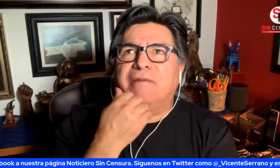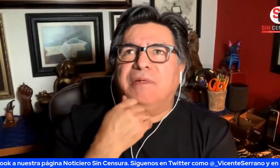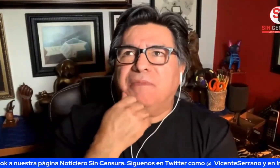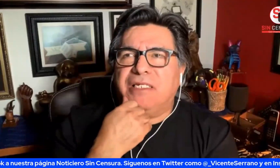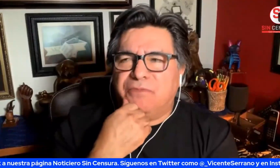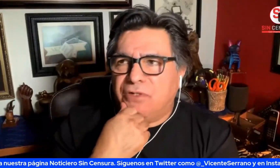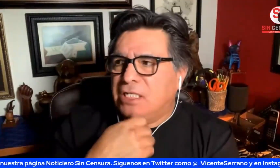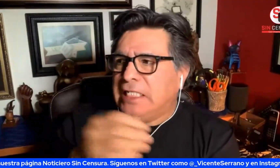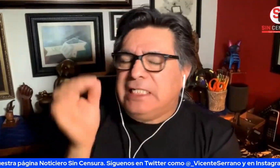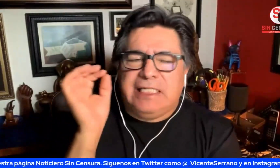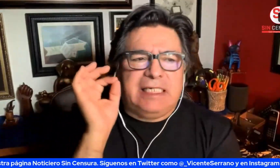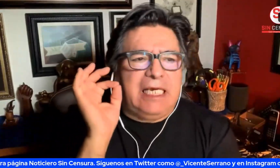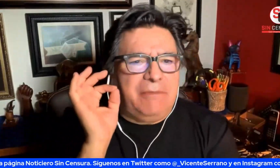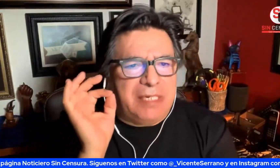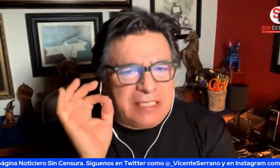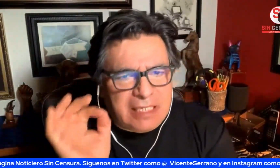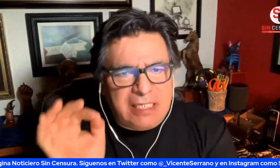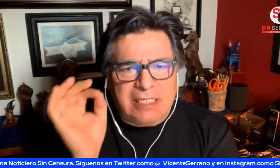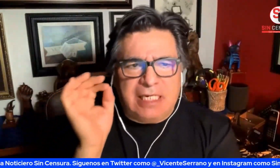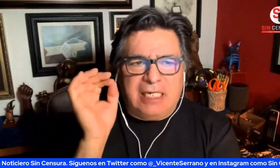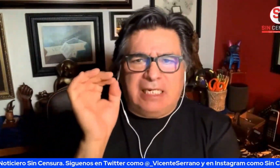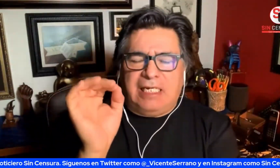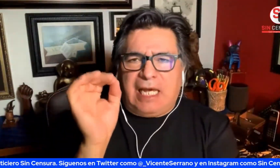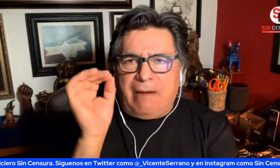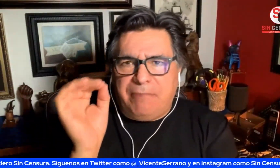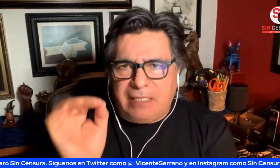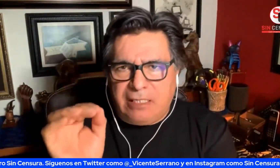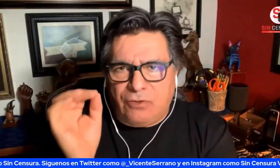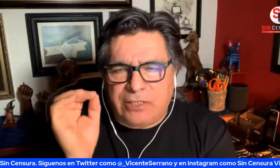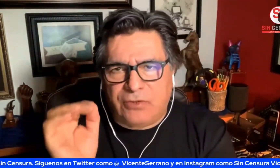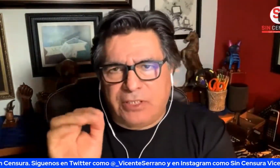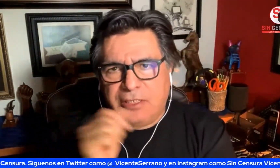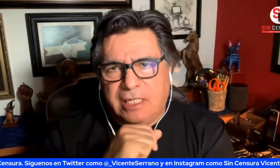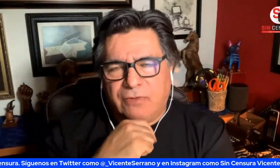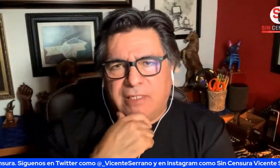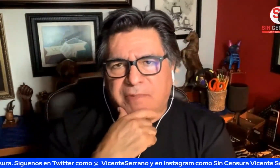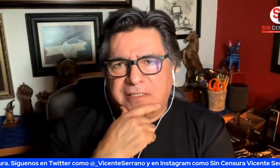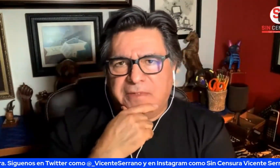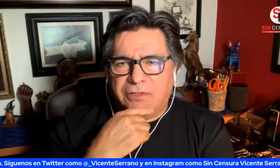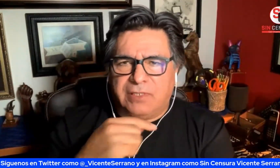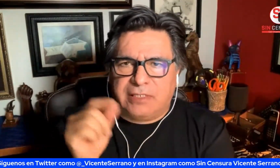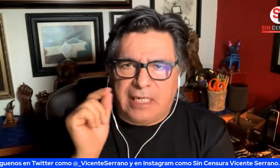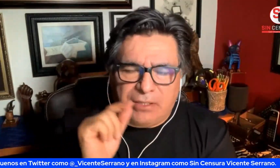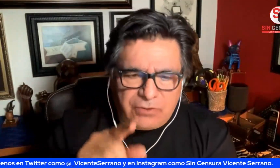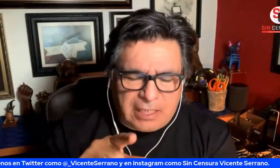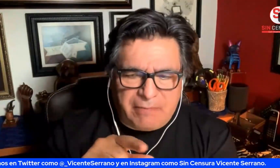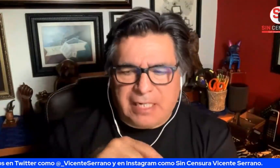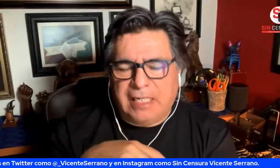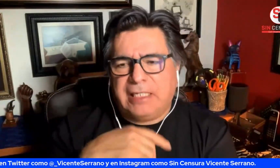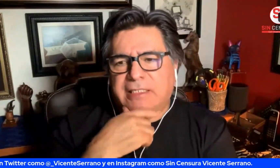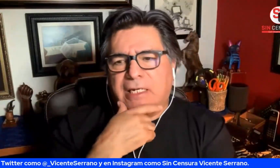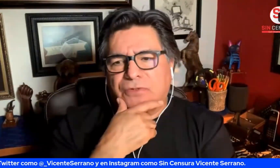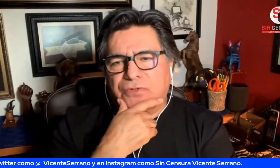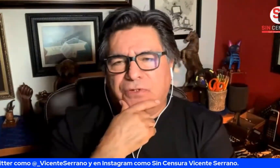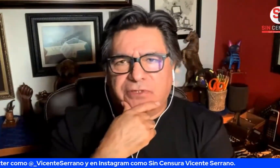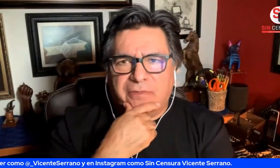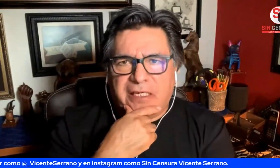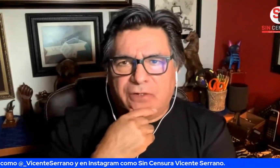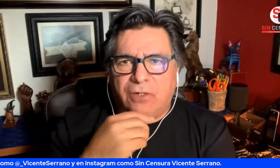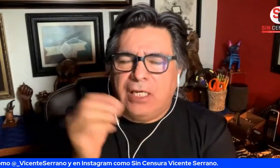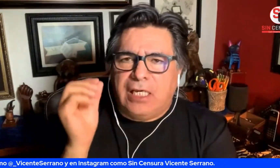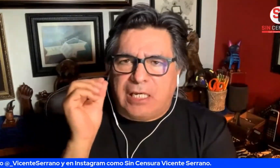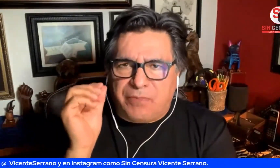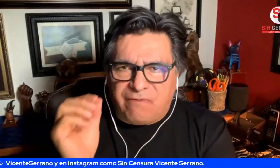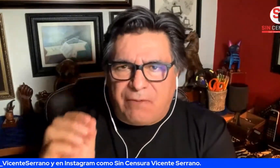mismo, si el presidente ha solicitado al Departamento de Estado y a la Embajada de Estados Unidos